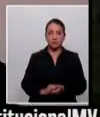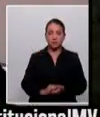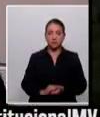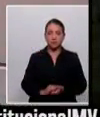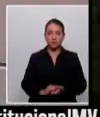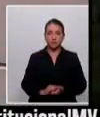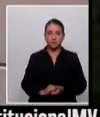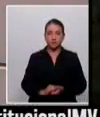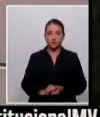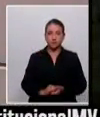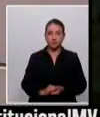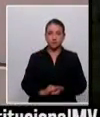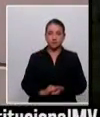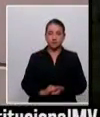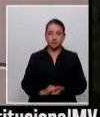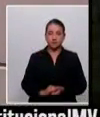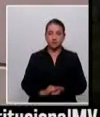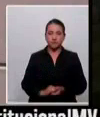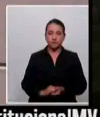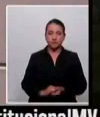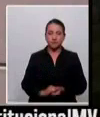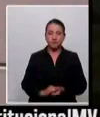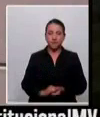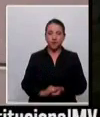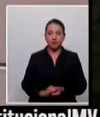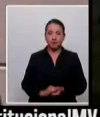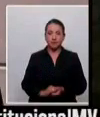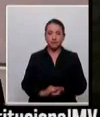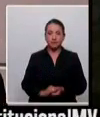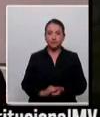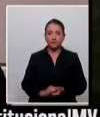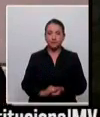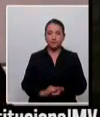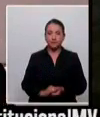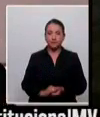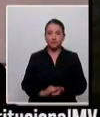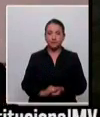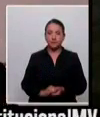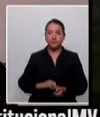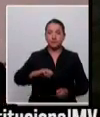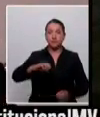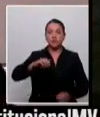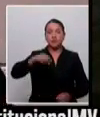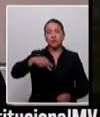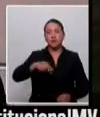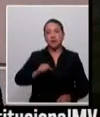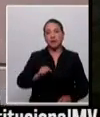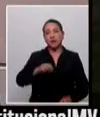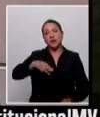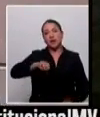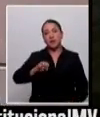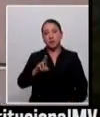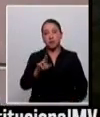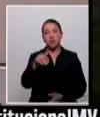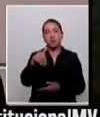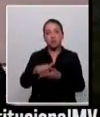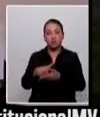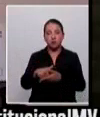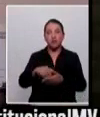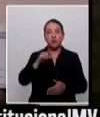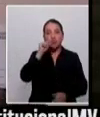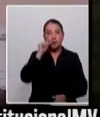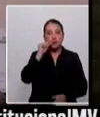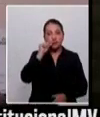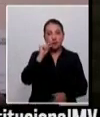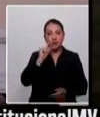en que a lo mejor no la inhabilitan, por cierto, está ahí en la constituyente, una constituyente más, pero que uno podría